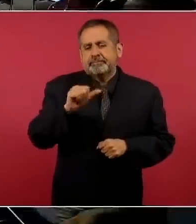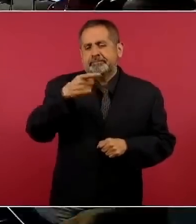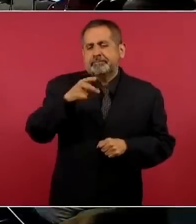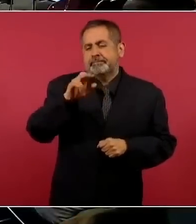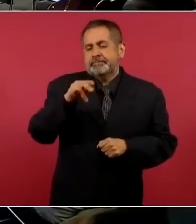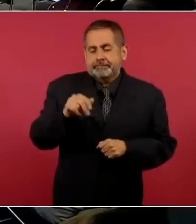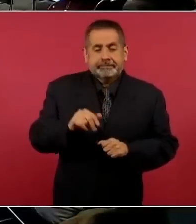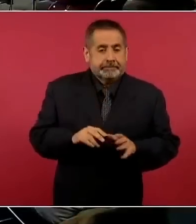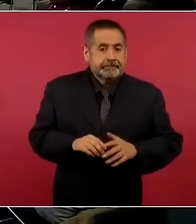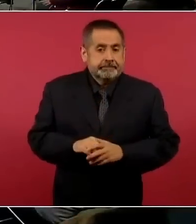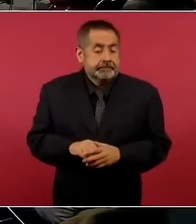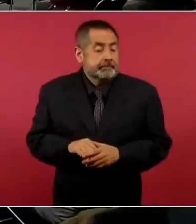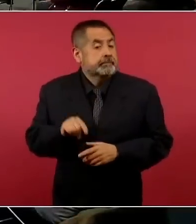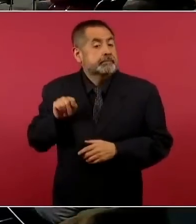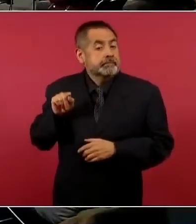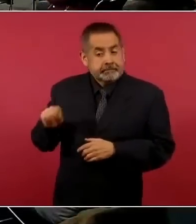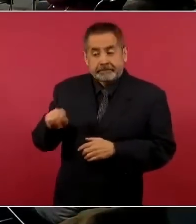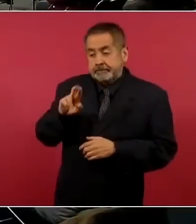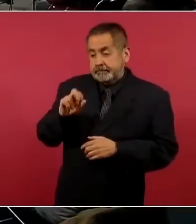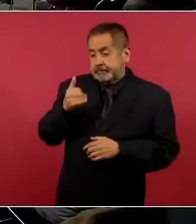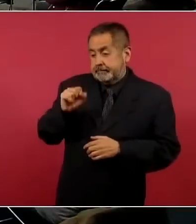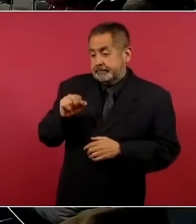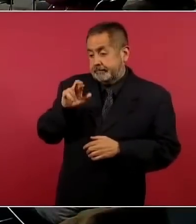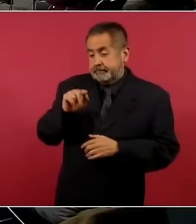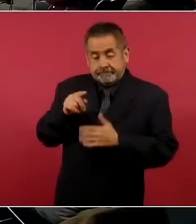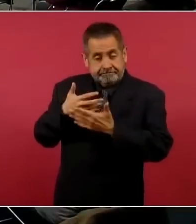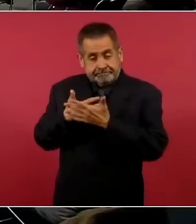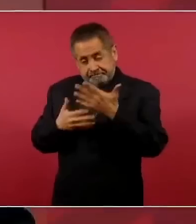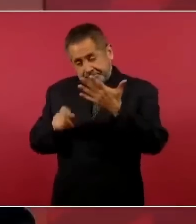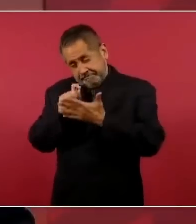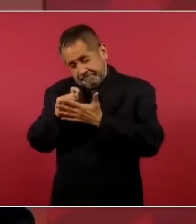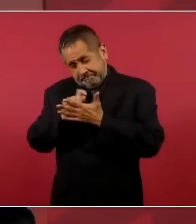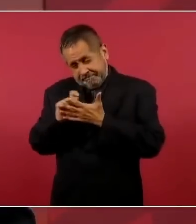Y son tan buenas, tan buenas, tan buenas, tan buenas, tan buenas,